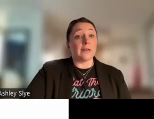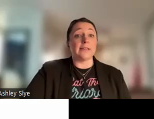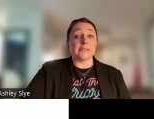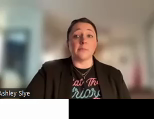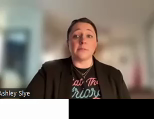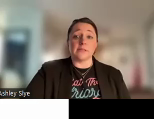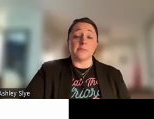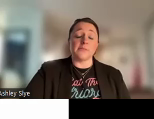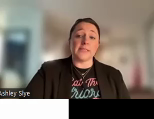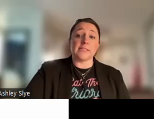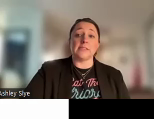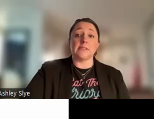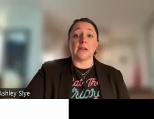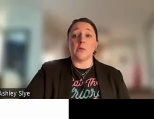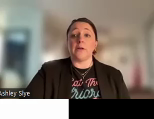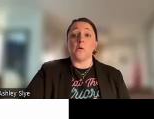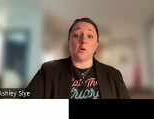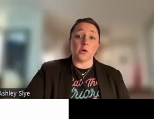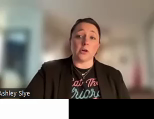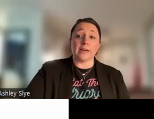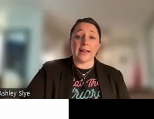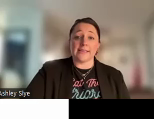Así que recuerden que